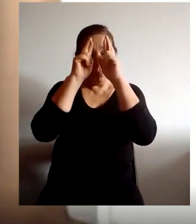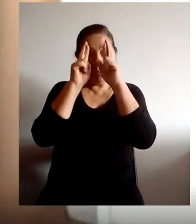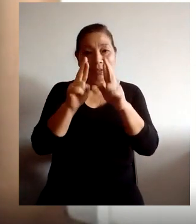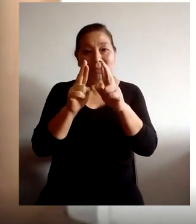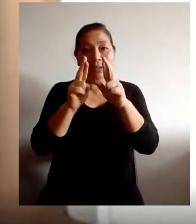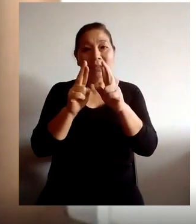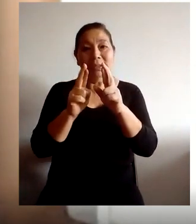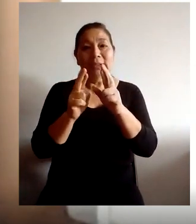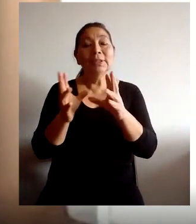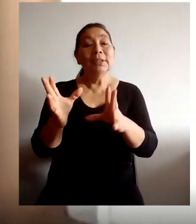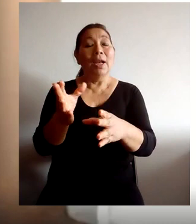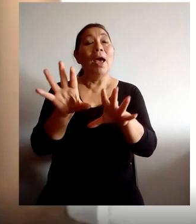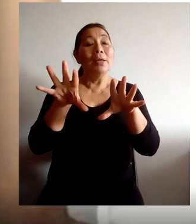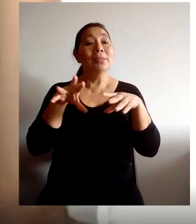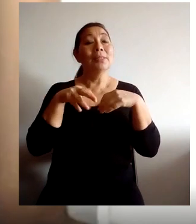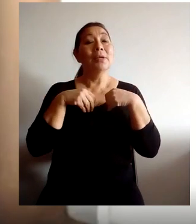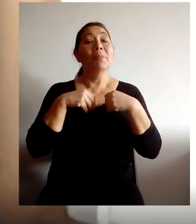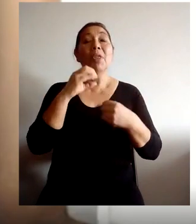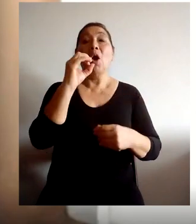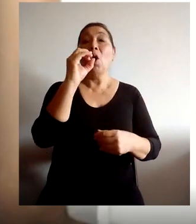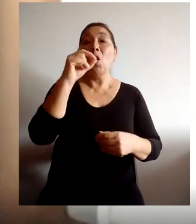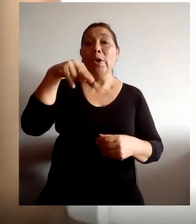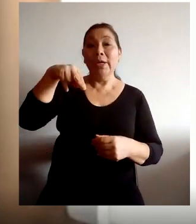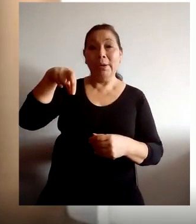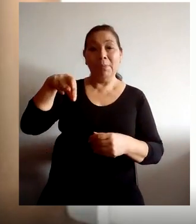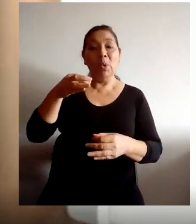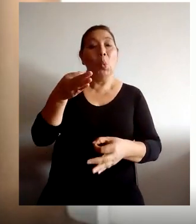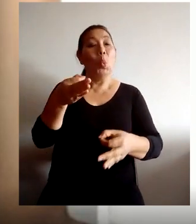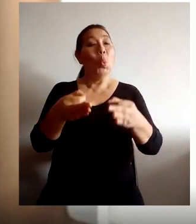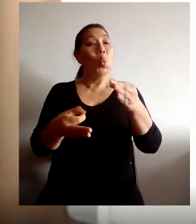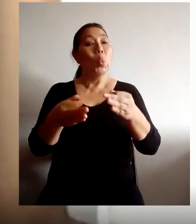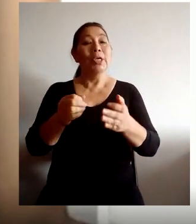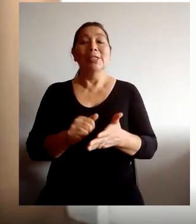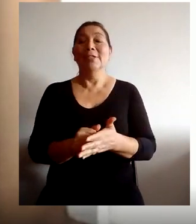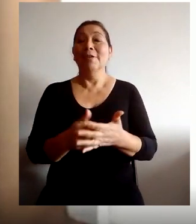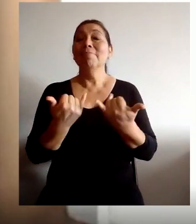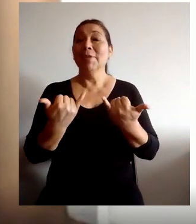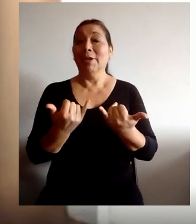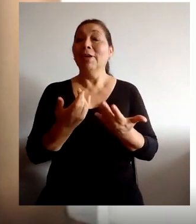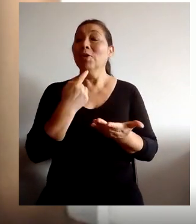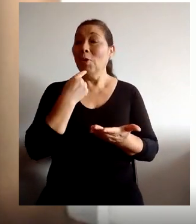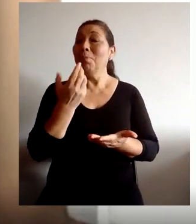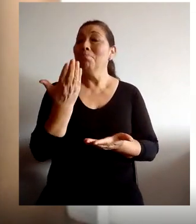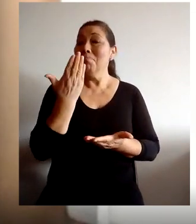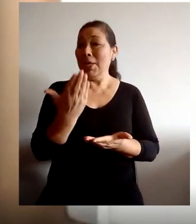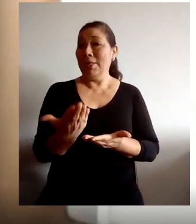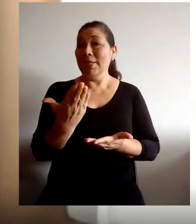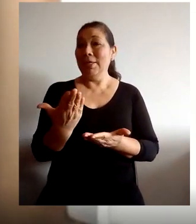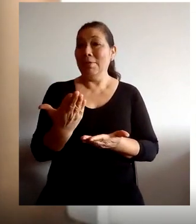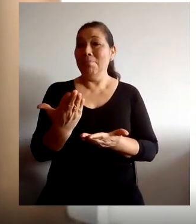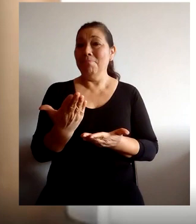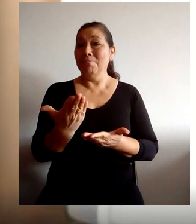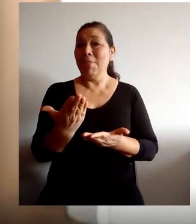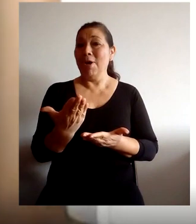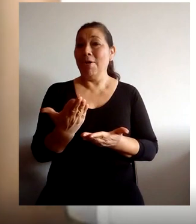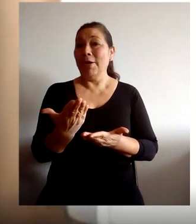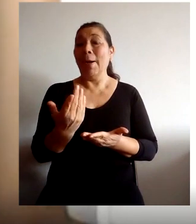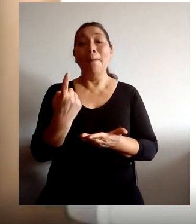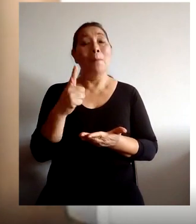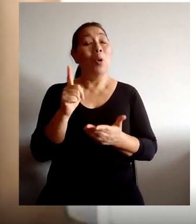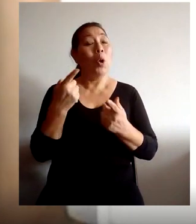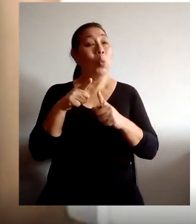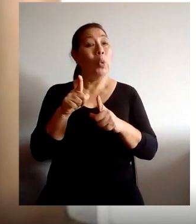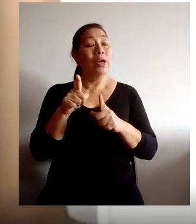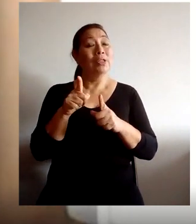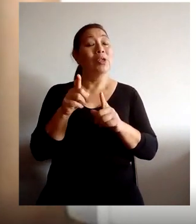que solicitamos, se desestime el recurso de agravio constitucional y se preserve los efectos de la sentencia de vista emitida